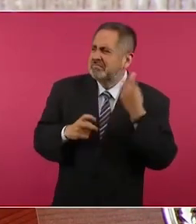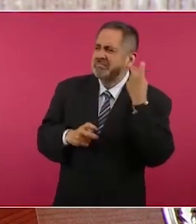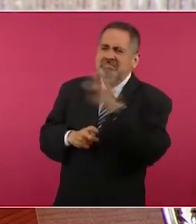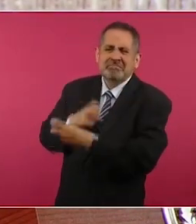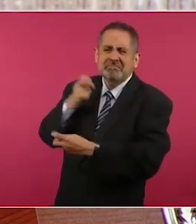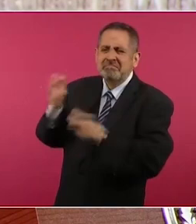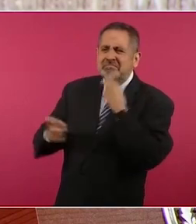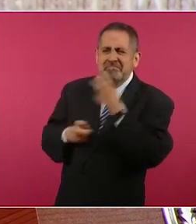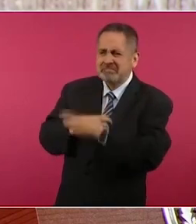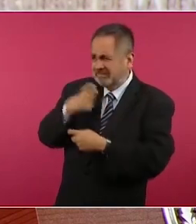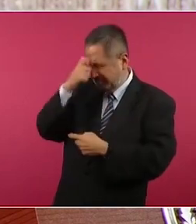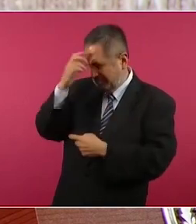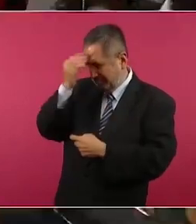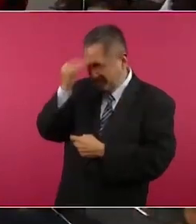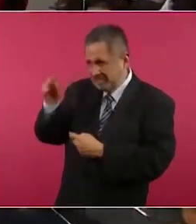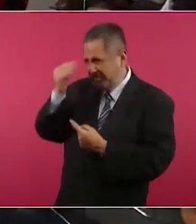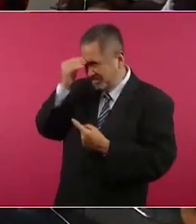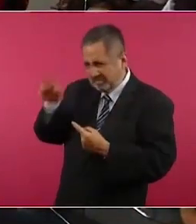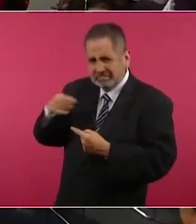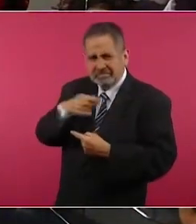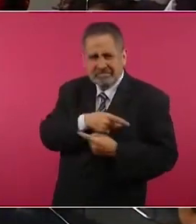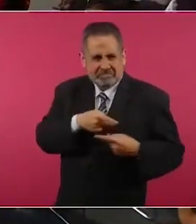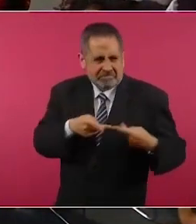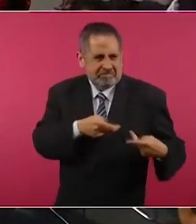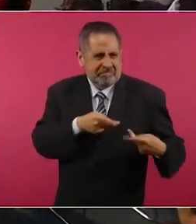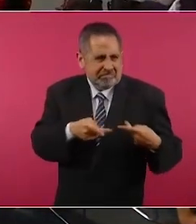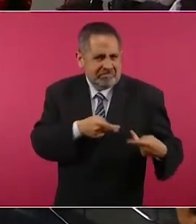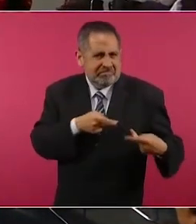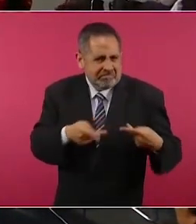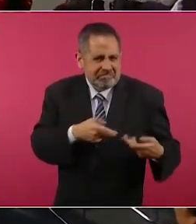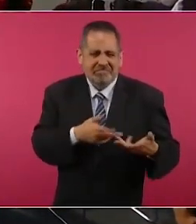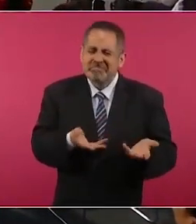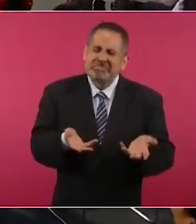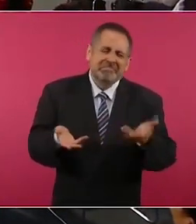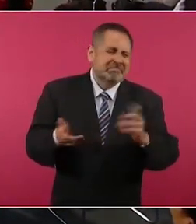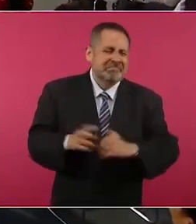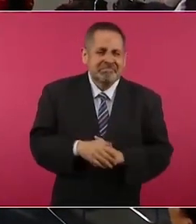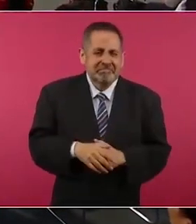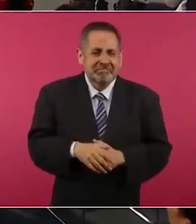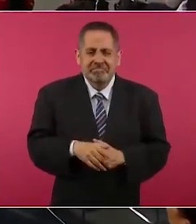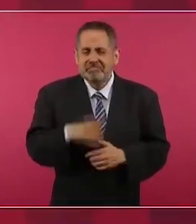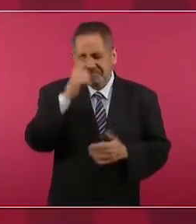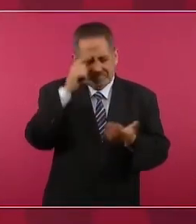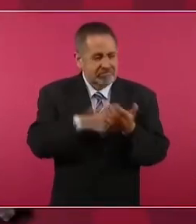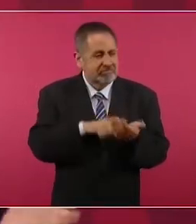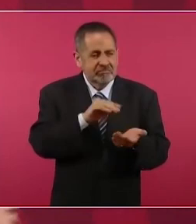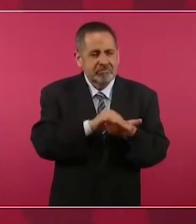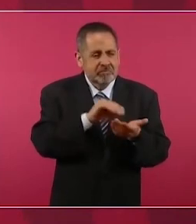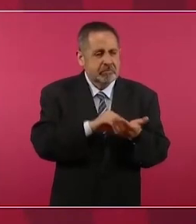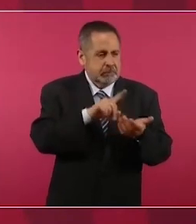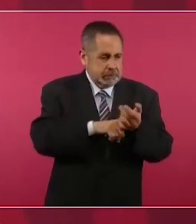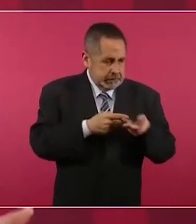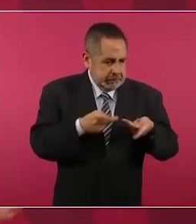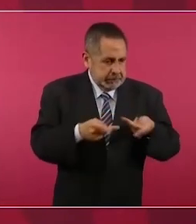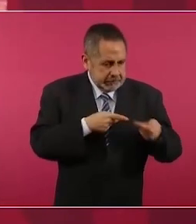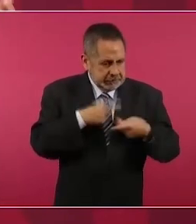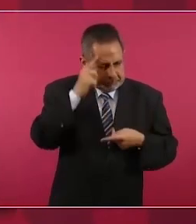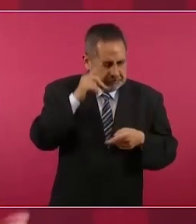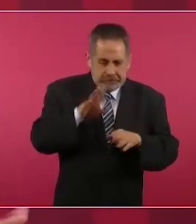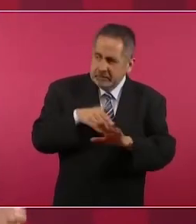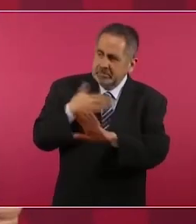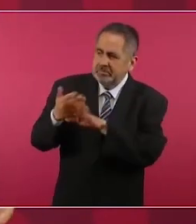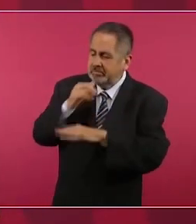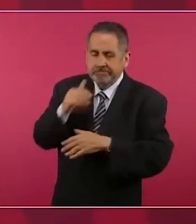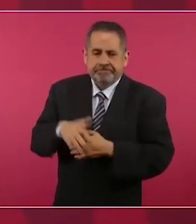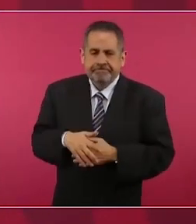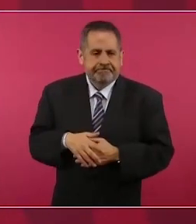Y y ahí deben de estar pensando en otro, porque le agradezco